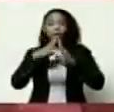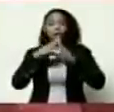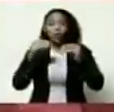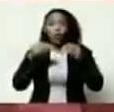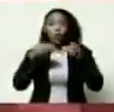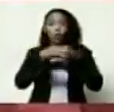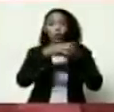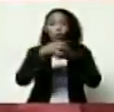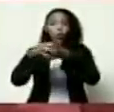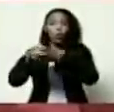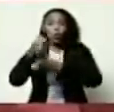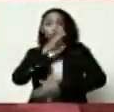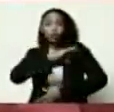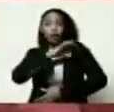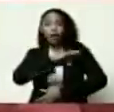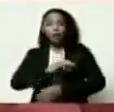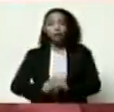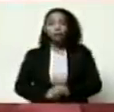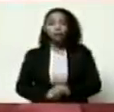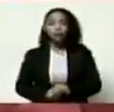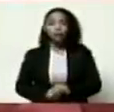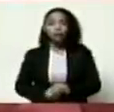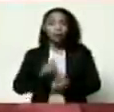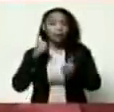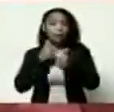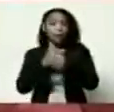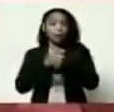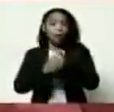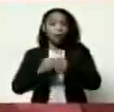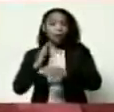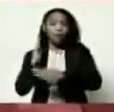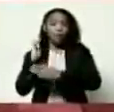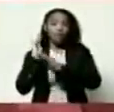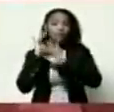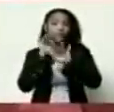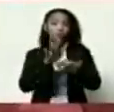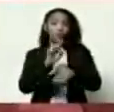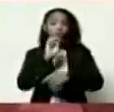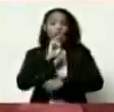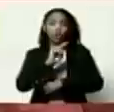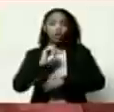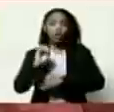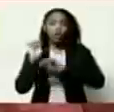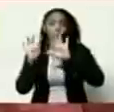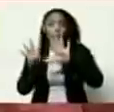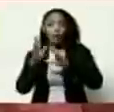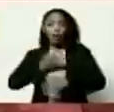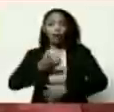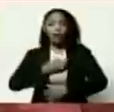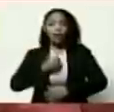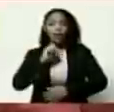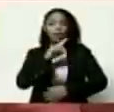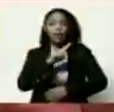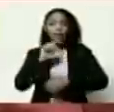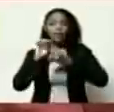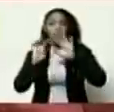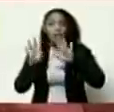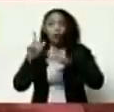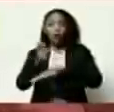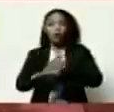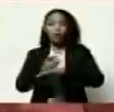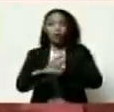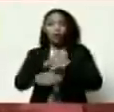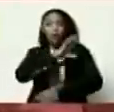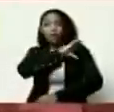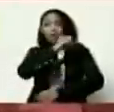sectores sociales. Asistieron también 209 alcaldes, 19 gobernadores, la Dirección